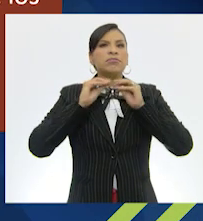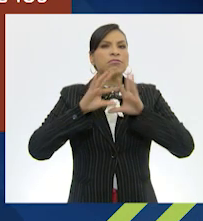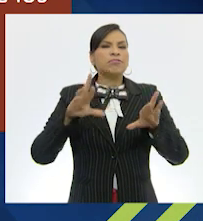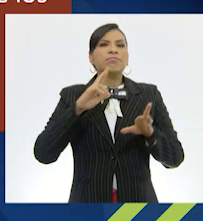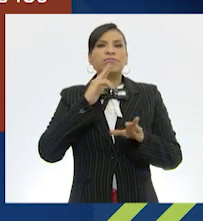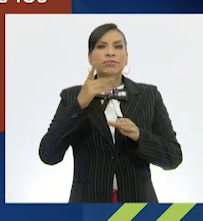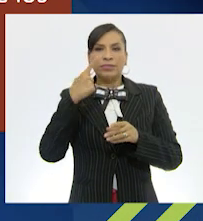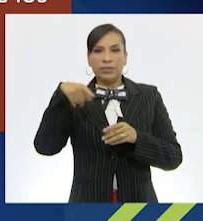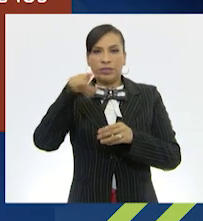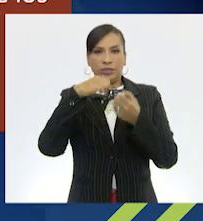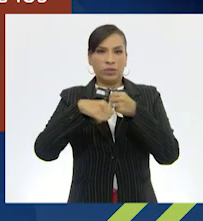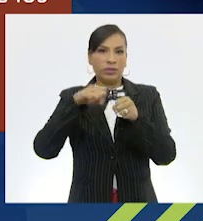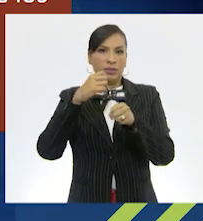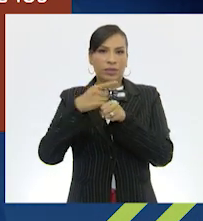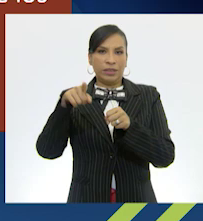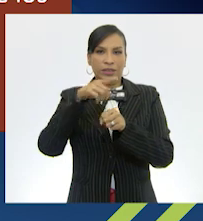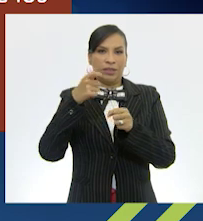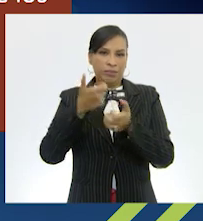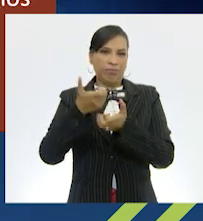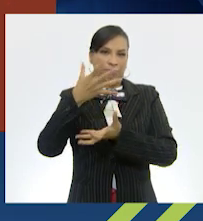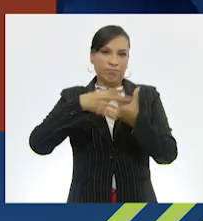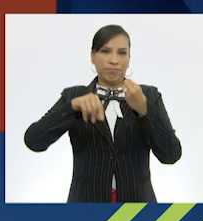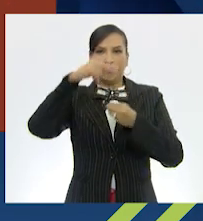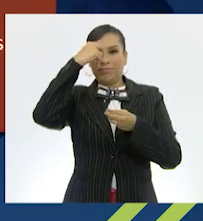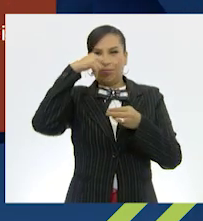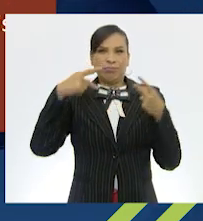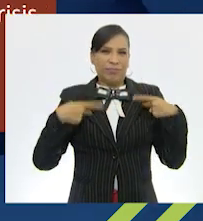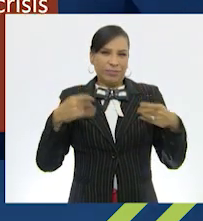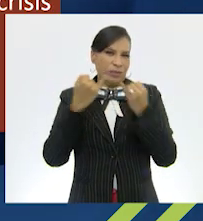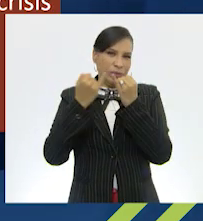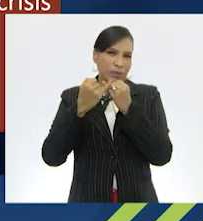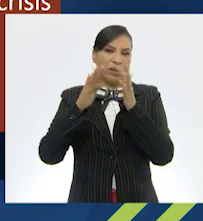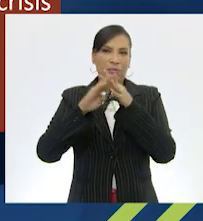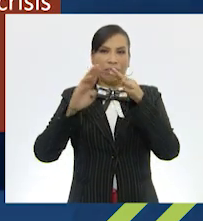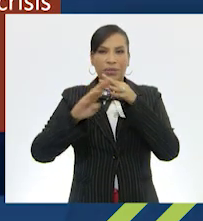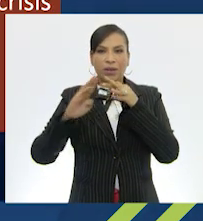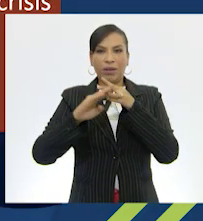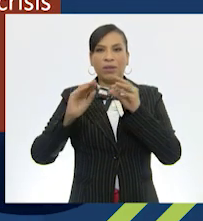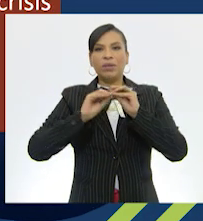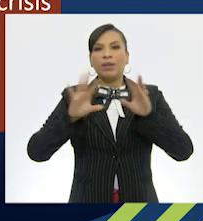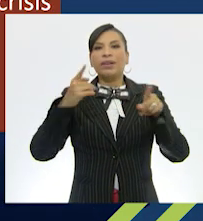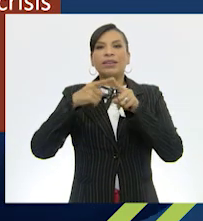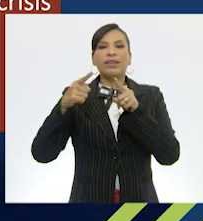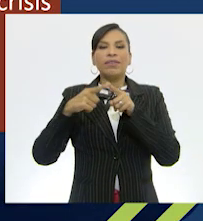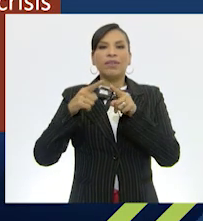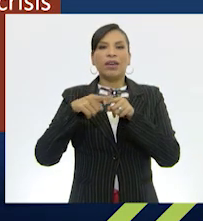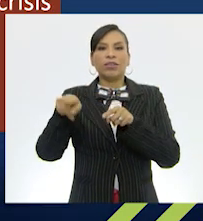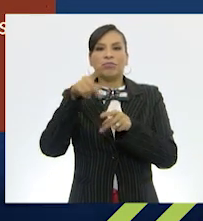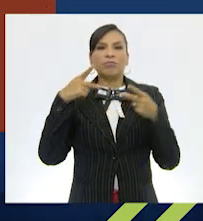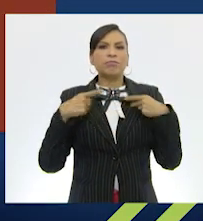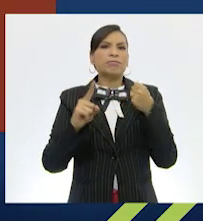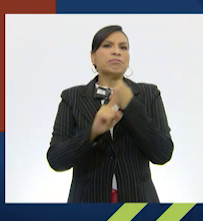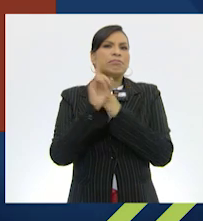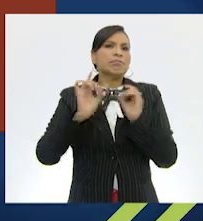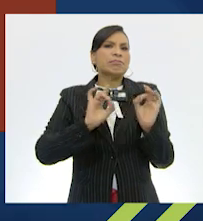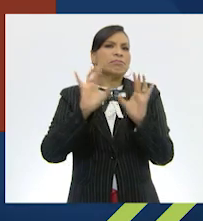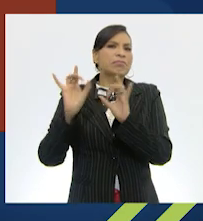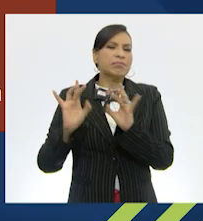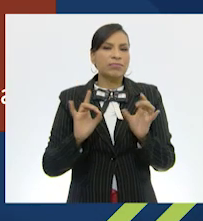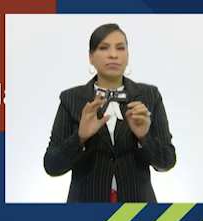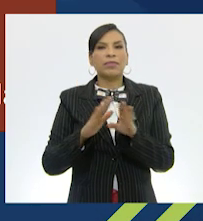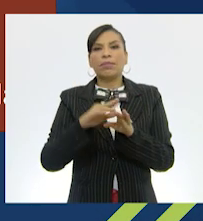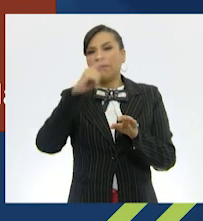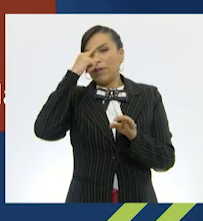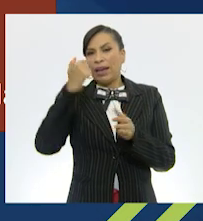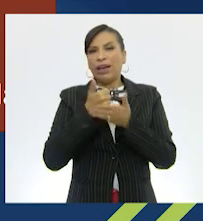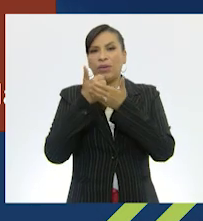el bienestar socioeconómico de los migrantes, garantizar la movilidad en situaciones de crisis y facilitar